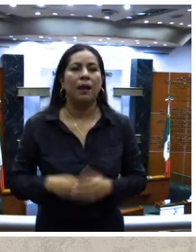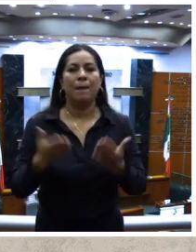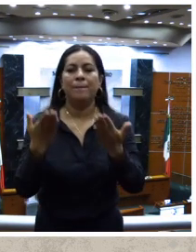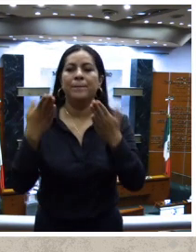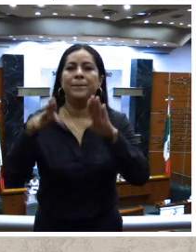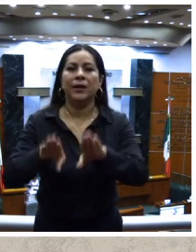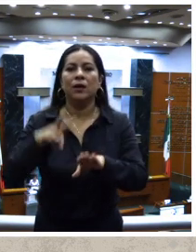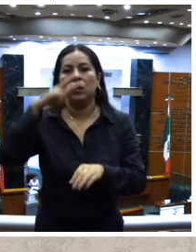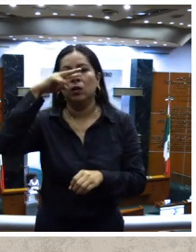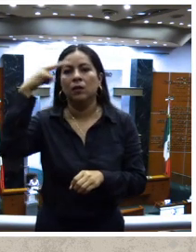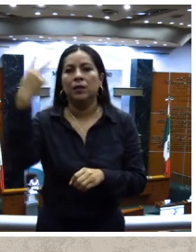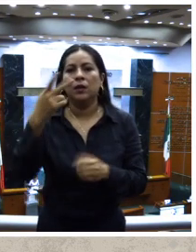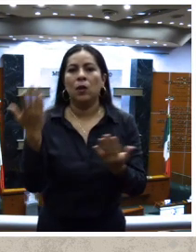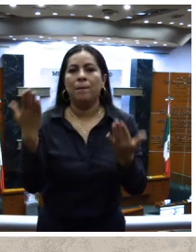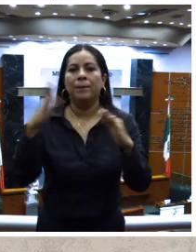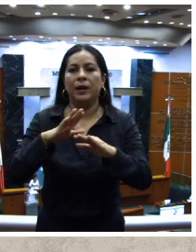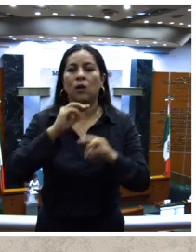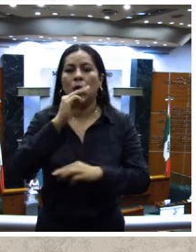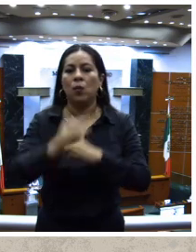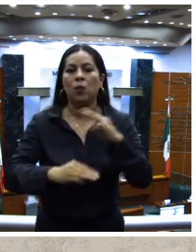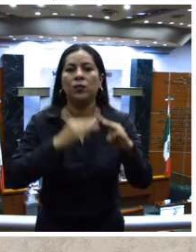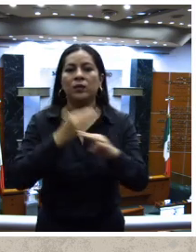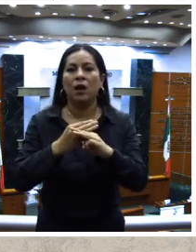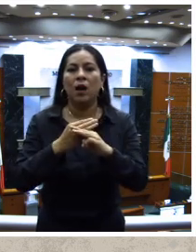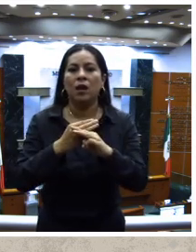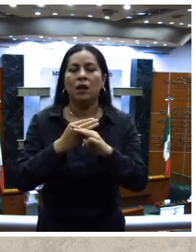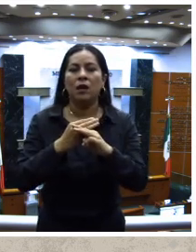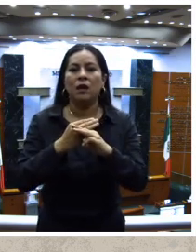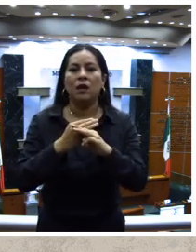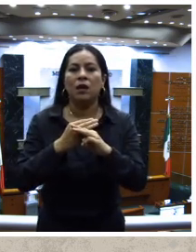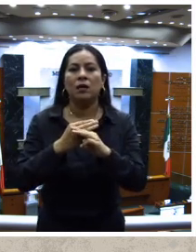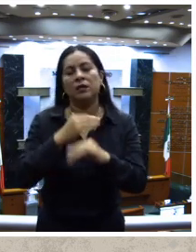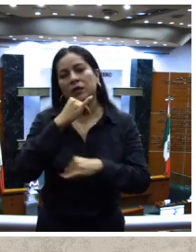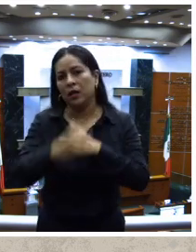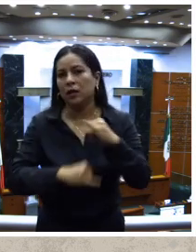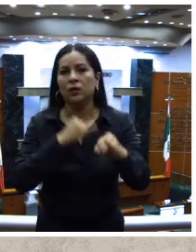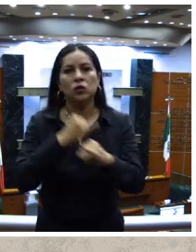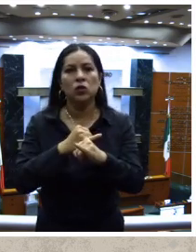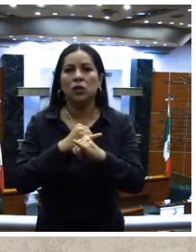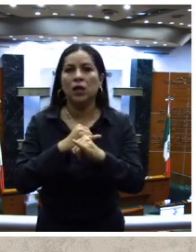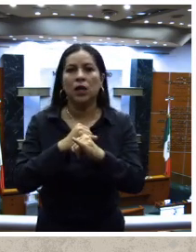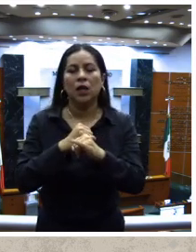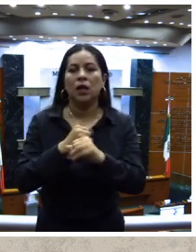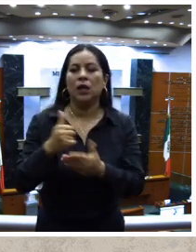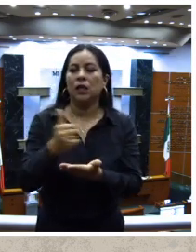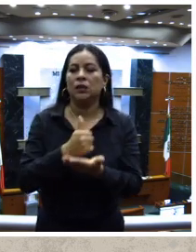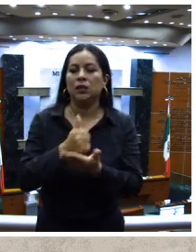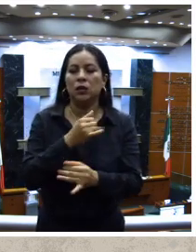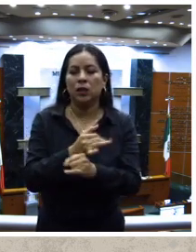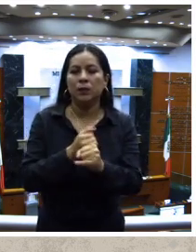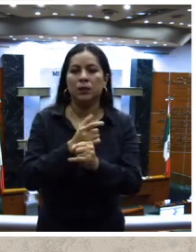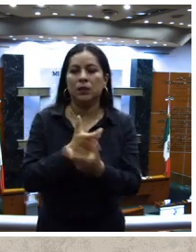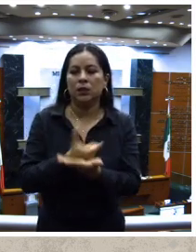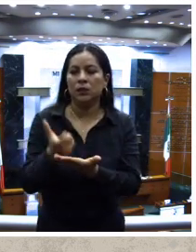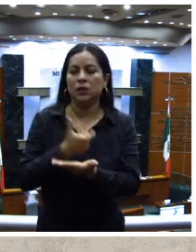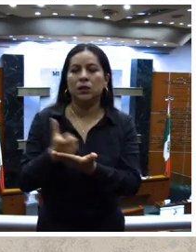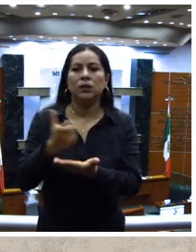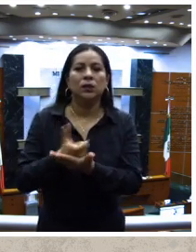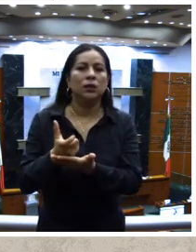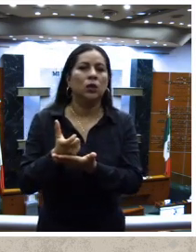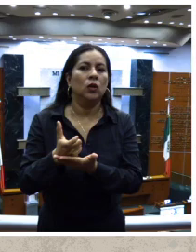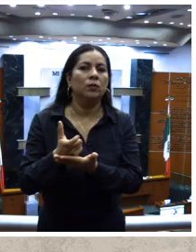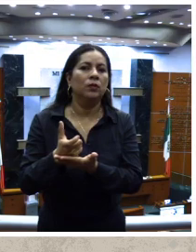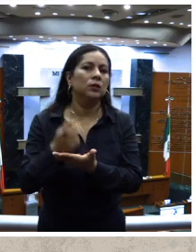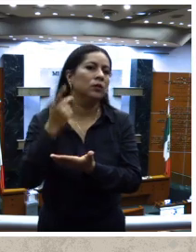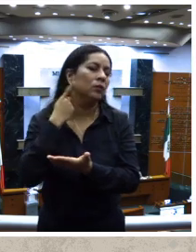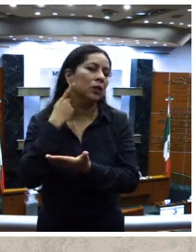México, Banco Mundial, Fondo Monetario Internacional, Centro de Investigaciones Económicas y Económicos